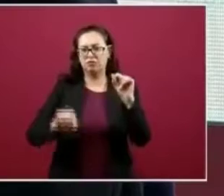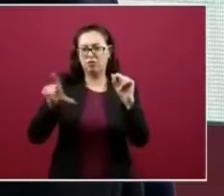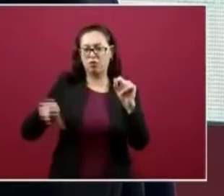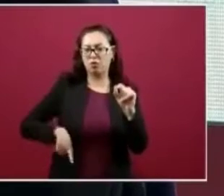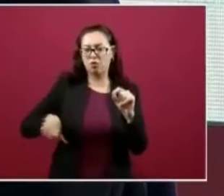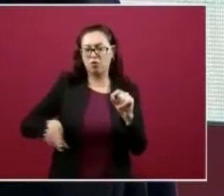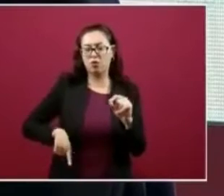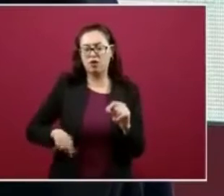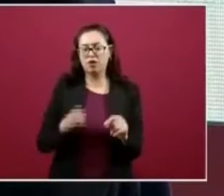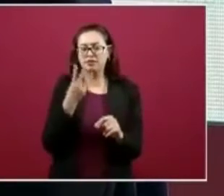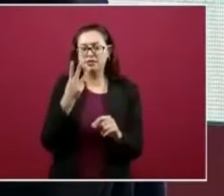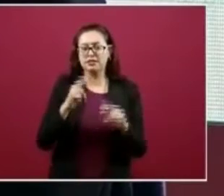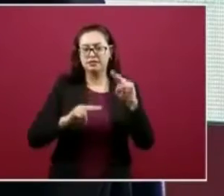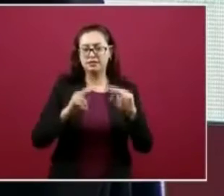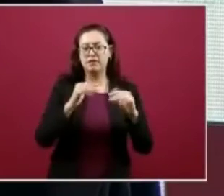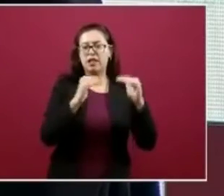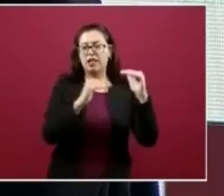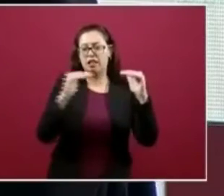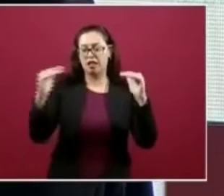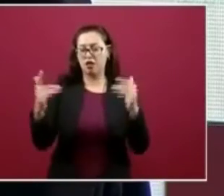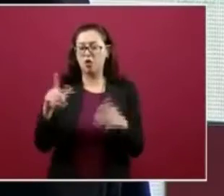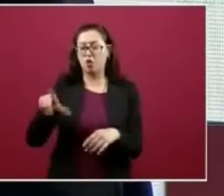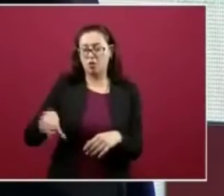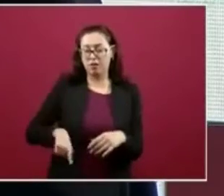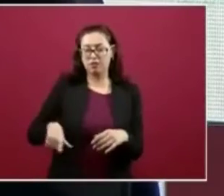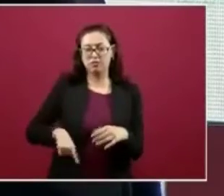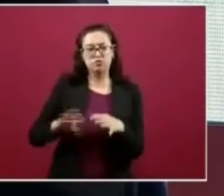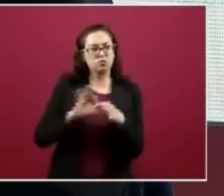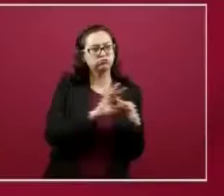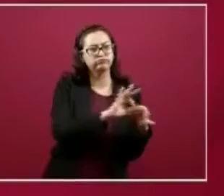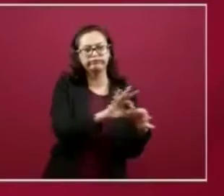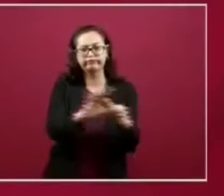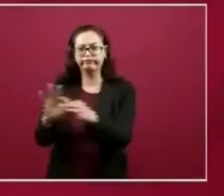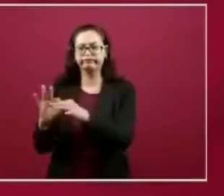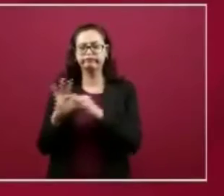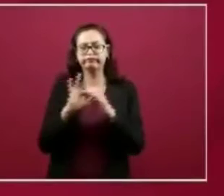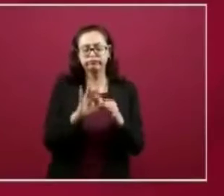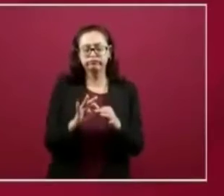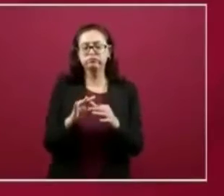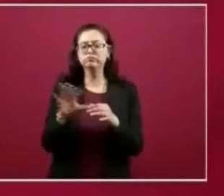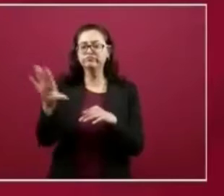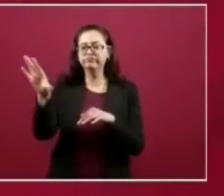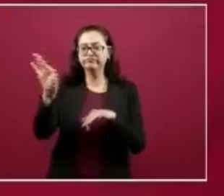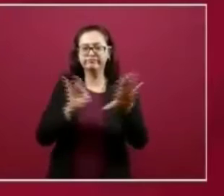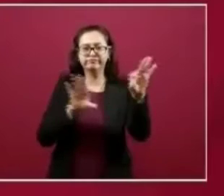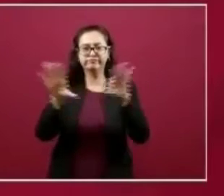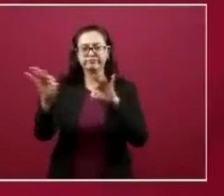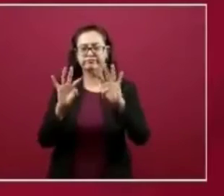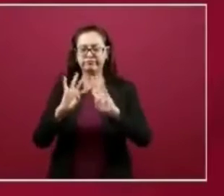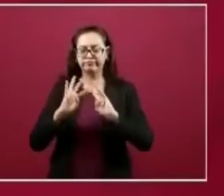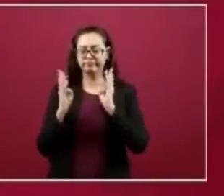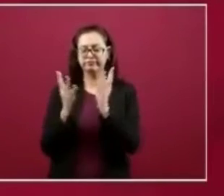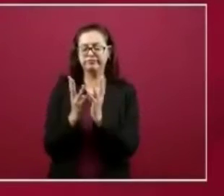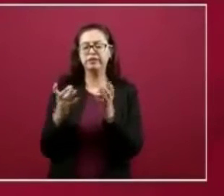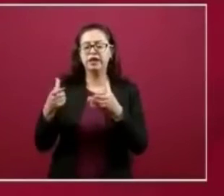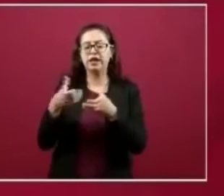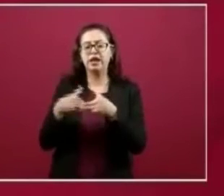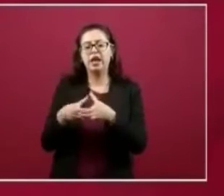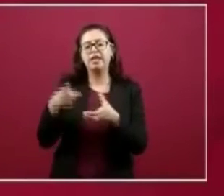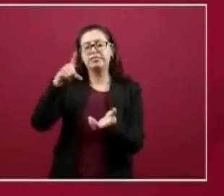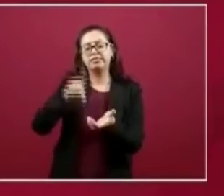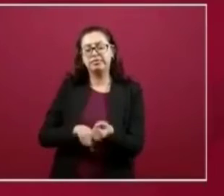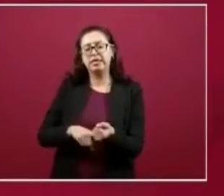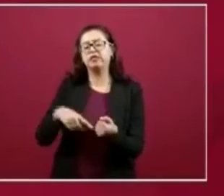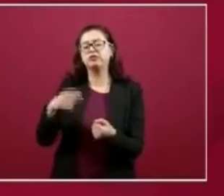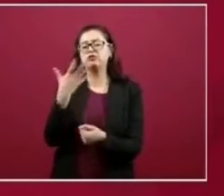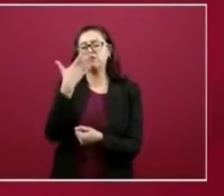los 3 órdenes del Gobierno. Se conformará un consejo consultivo integrado por especialistas,